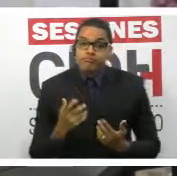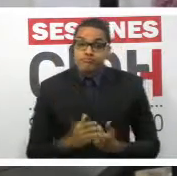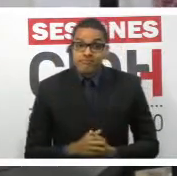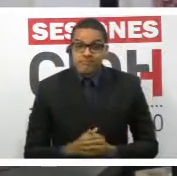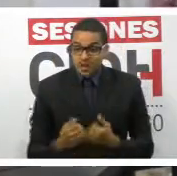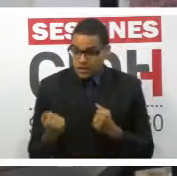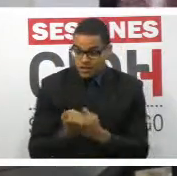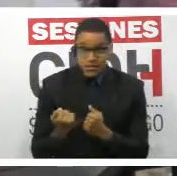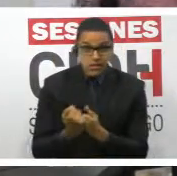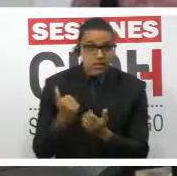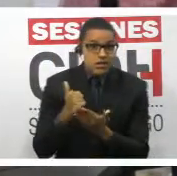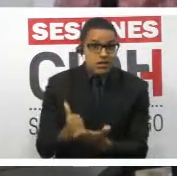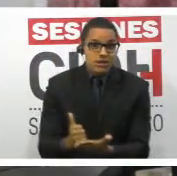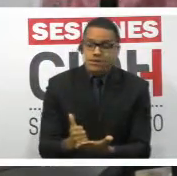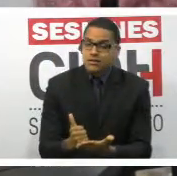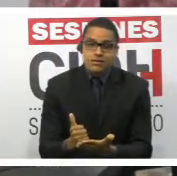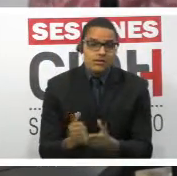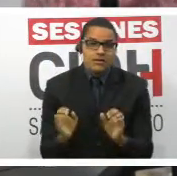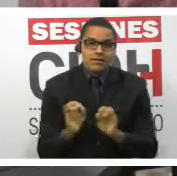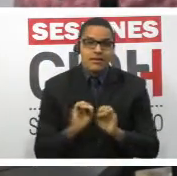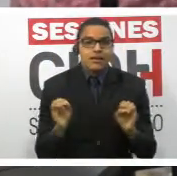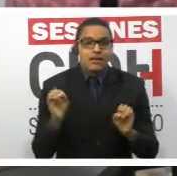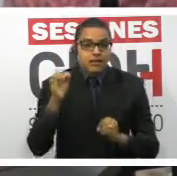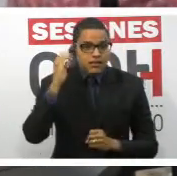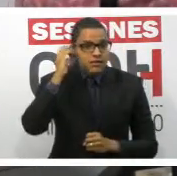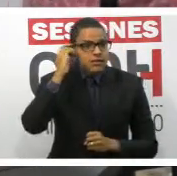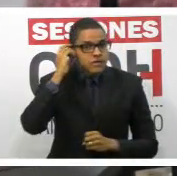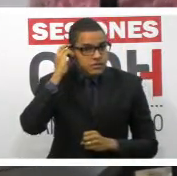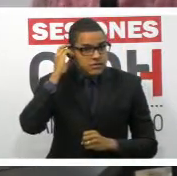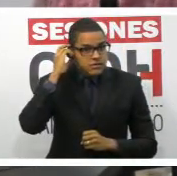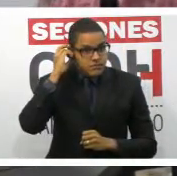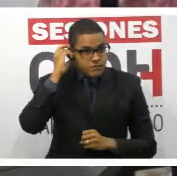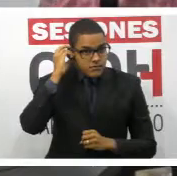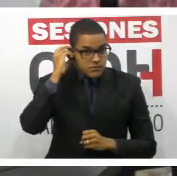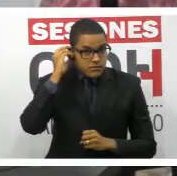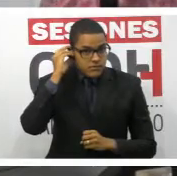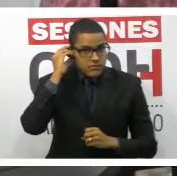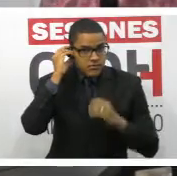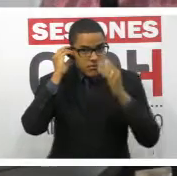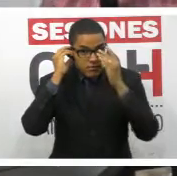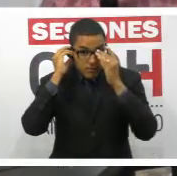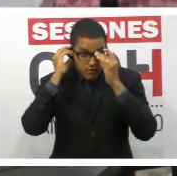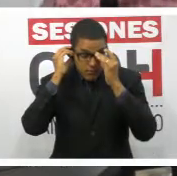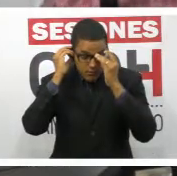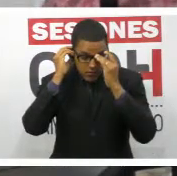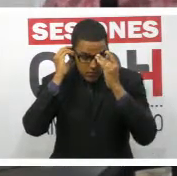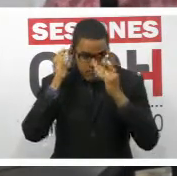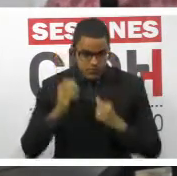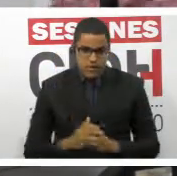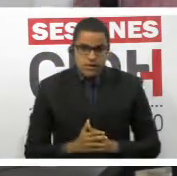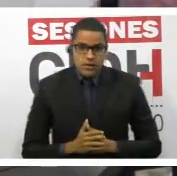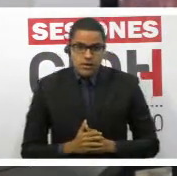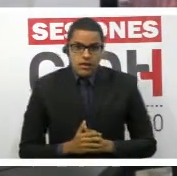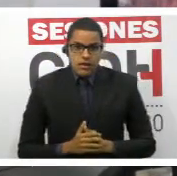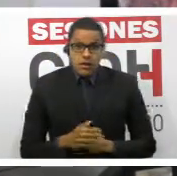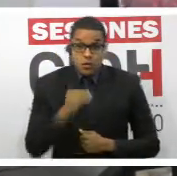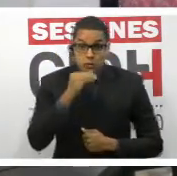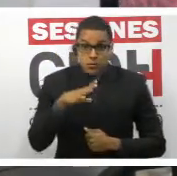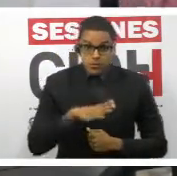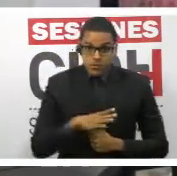esa esa apertura y no hay ese esa condición para que las mujeres con discapacidad